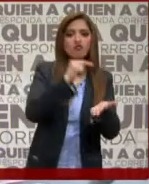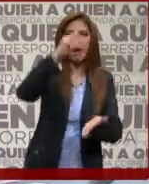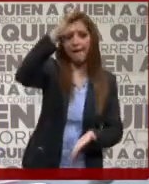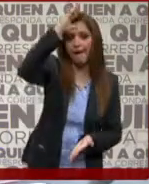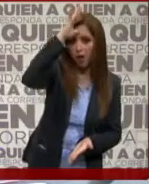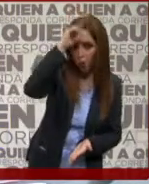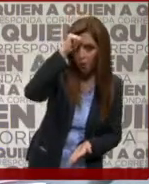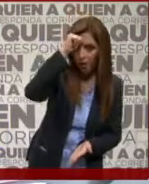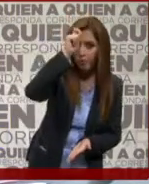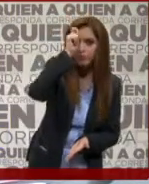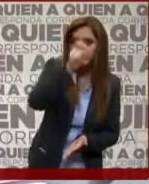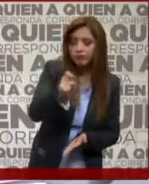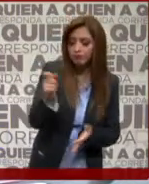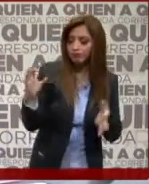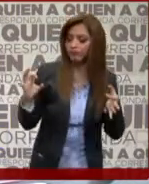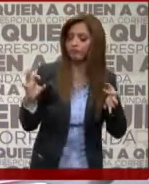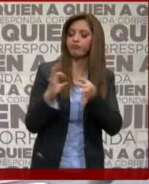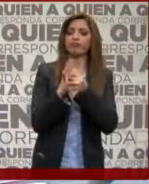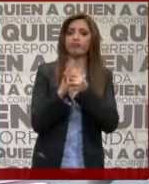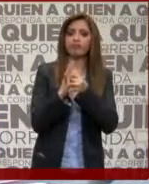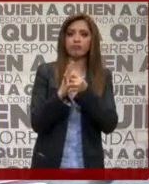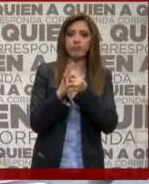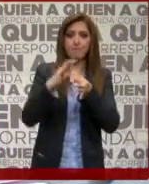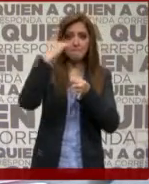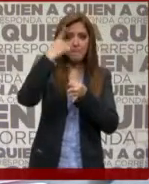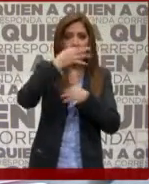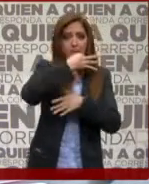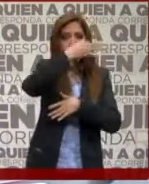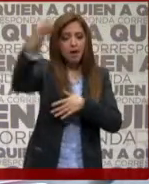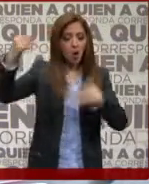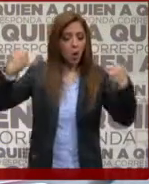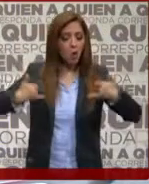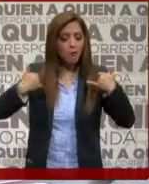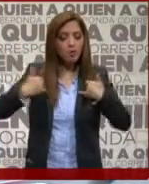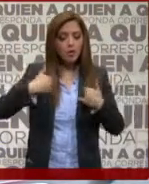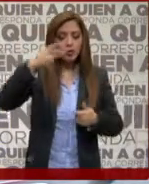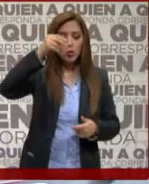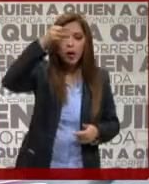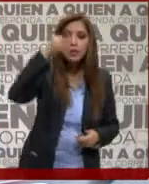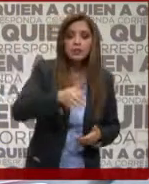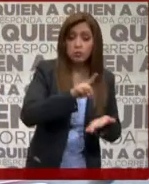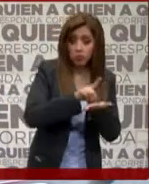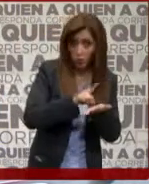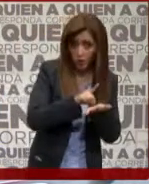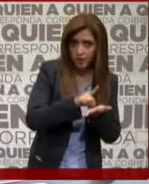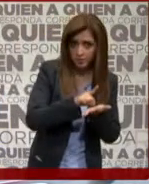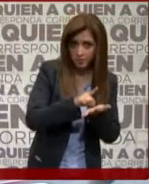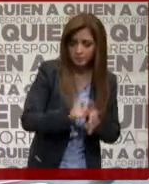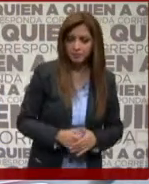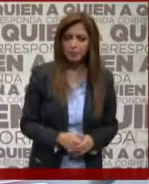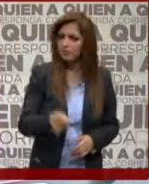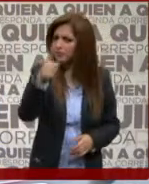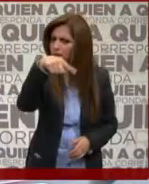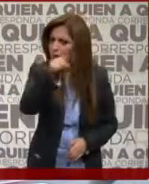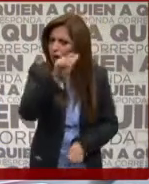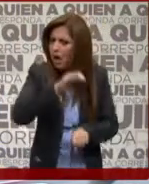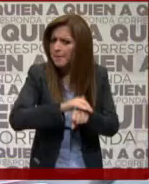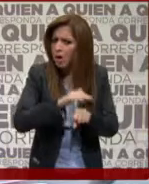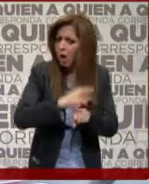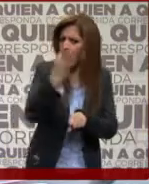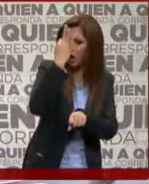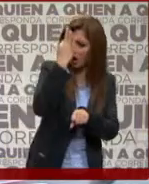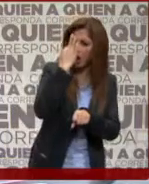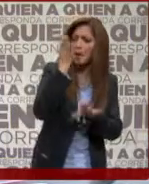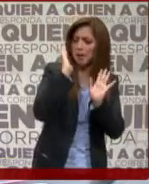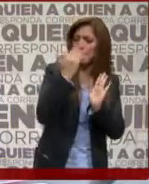de apoyo alianza y seguir mandando el mensaje a todos los jóvenes tus amigos dicen algo sobre las drogas en la